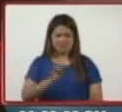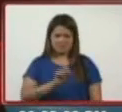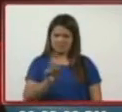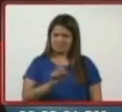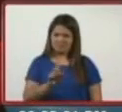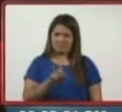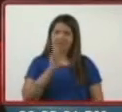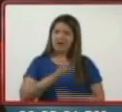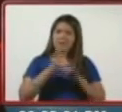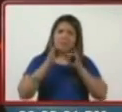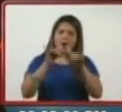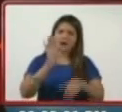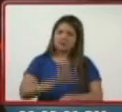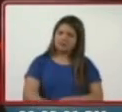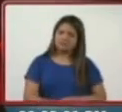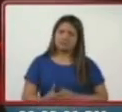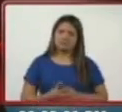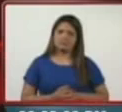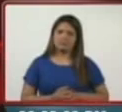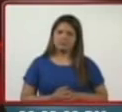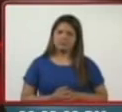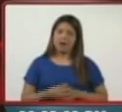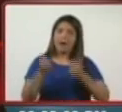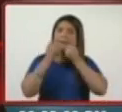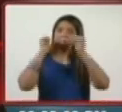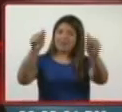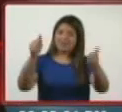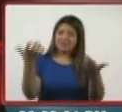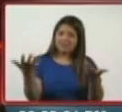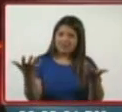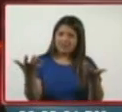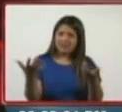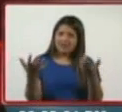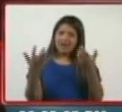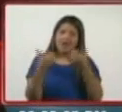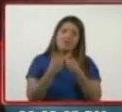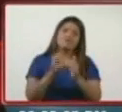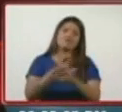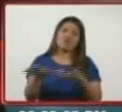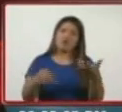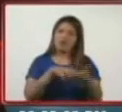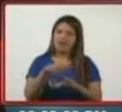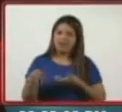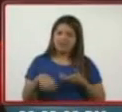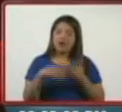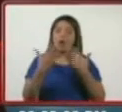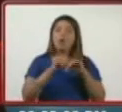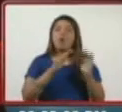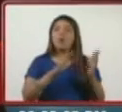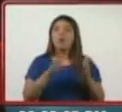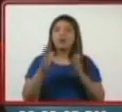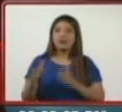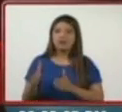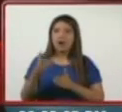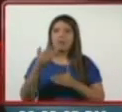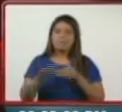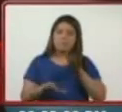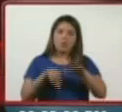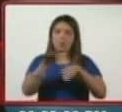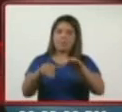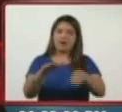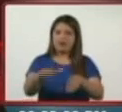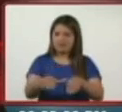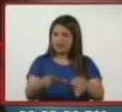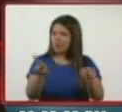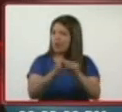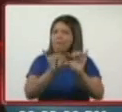tenemos que denunciarlo. Eso son manifestaciones absolutamente violentas, organizadas, donde ellos van por pasos. El mismo